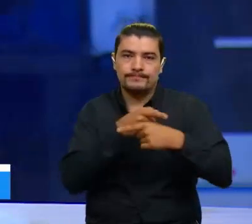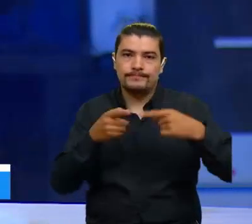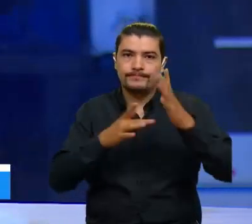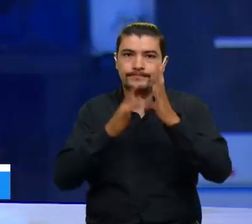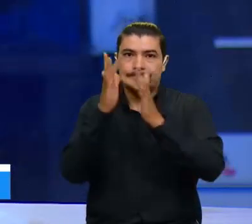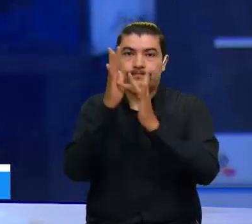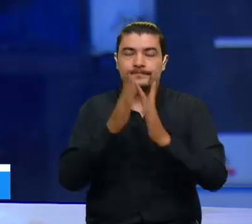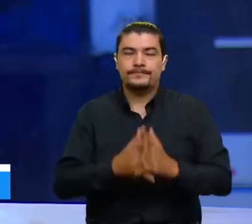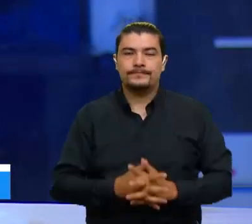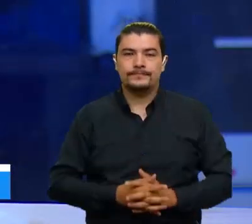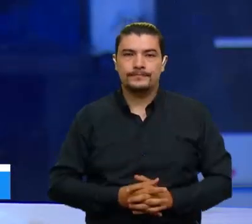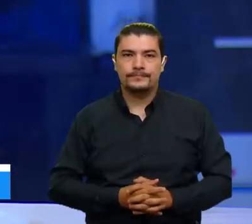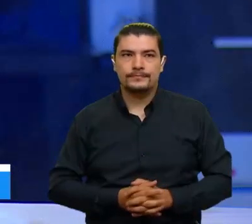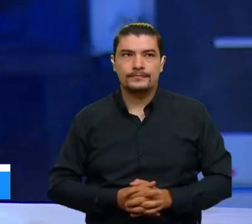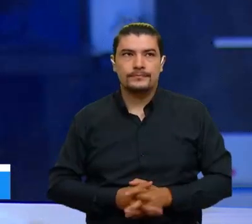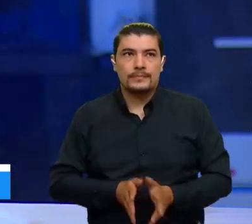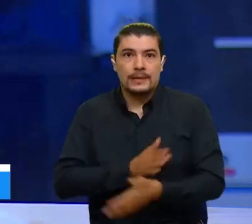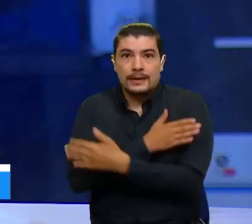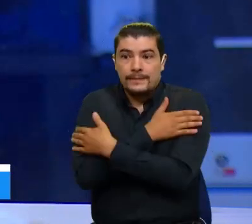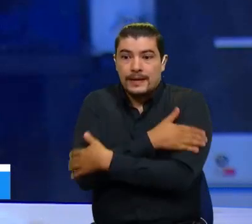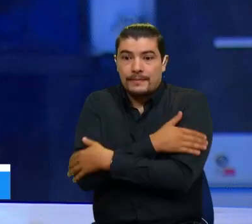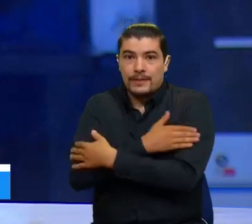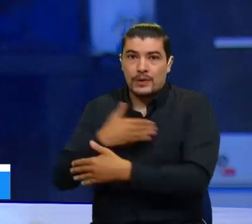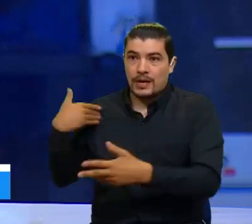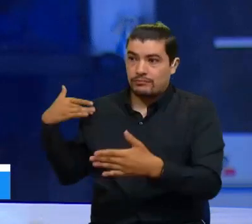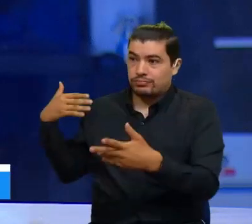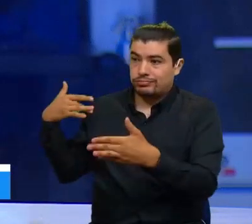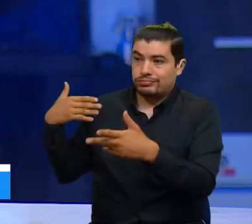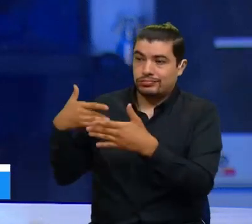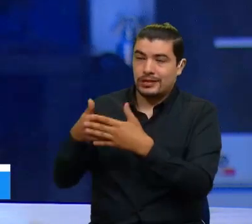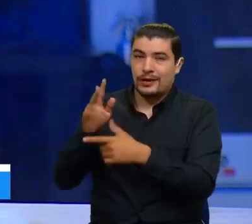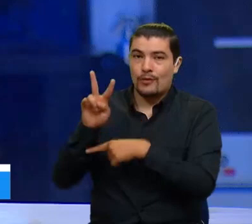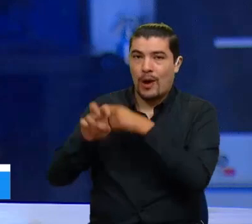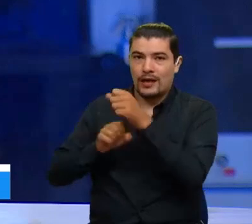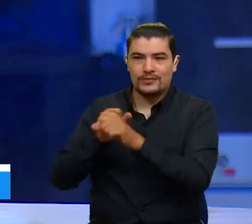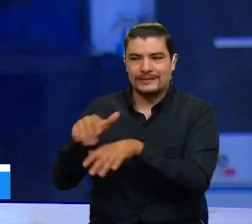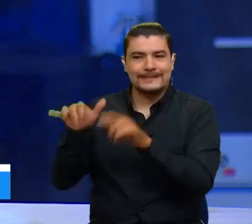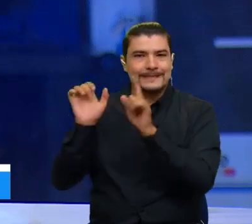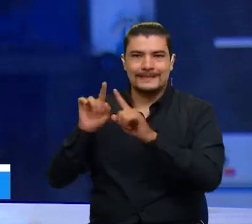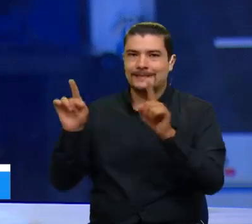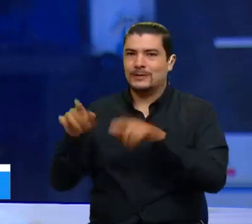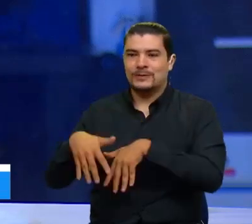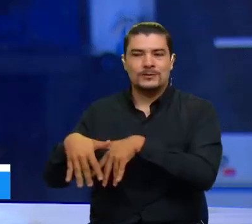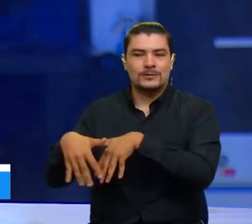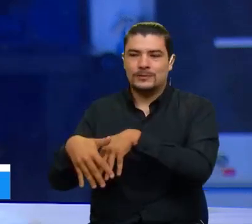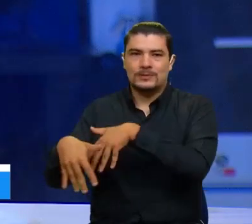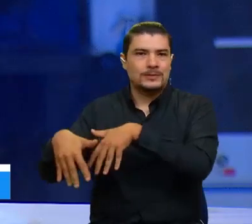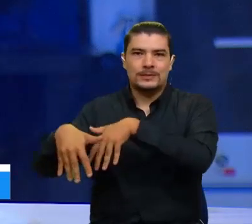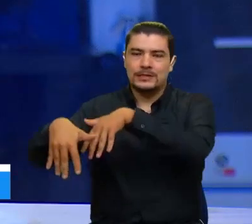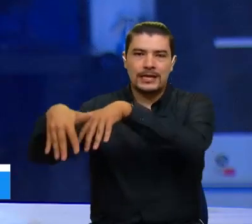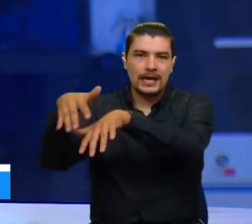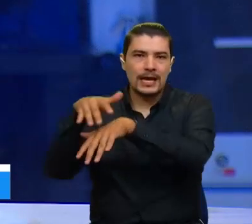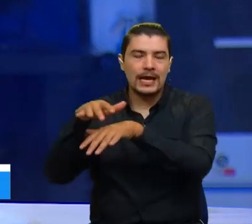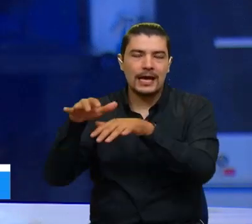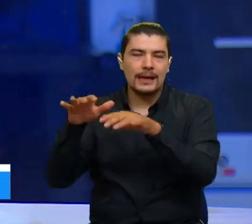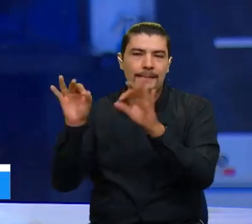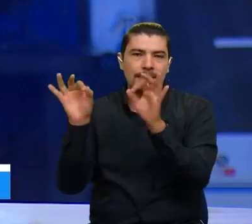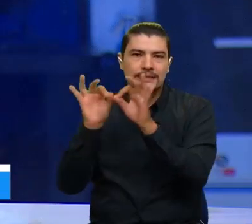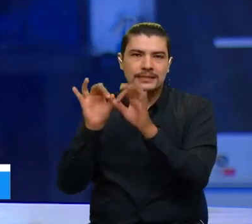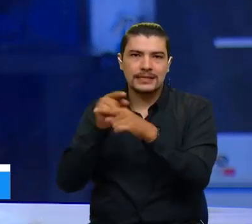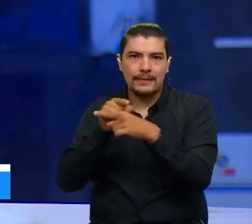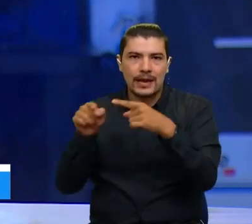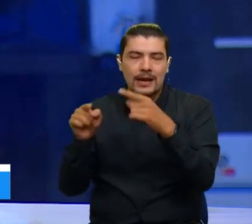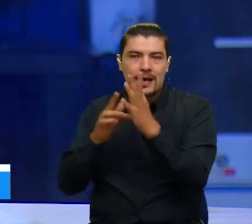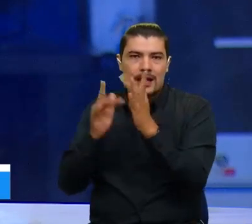Y luego de 2 años, Pamplona volverá a vivir la Semana Santa con las tradicionales procesiones. Nazarenos y comunidades religiosas se preparan para